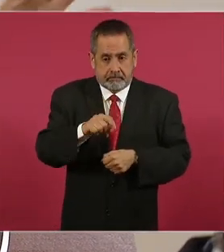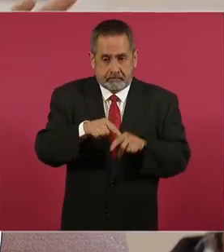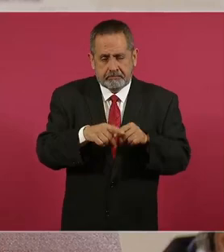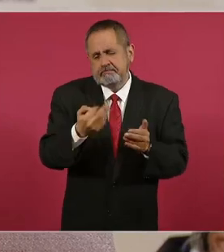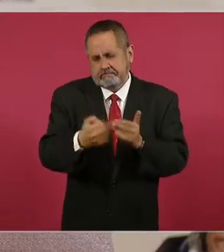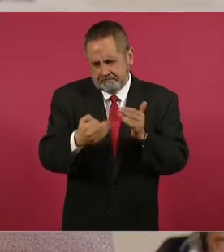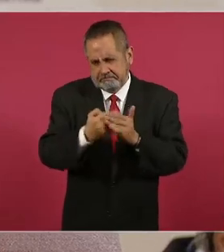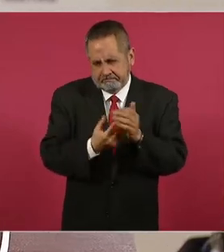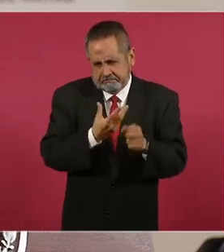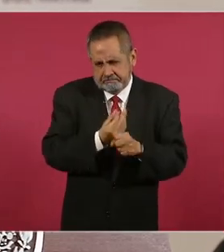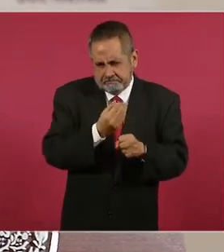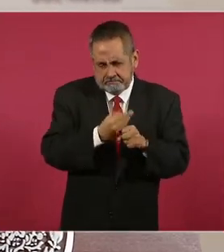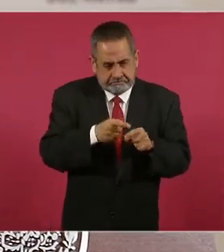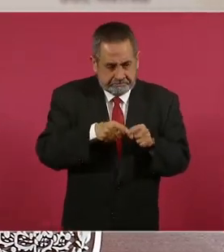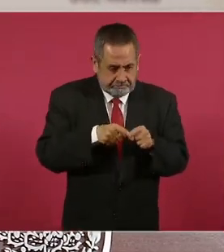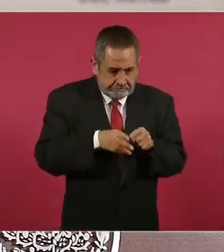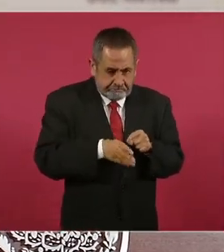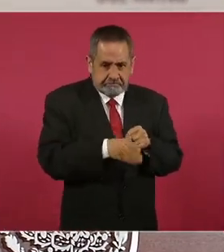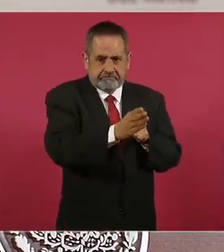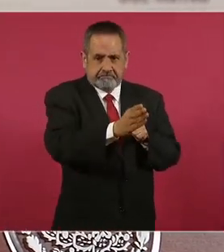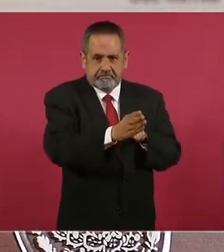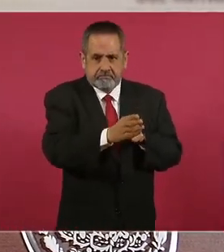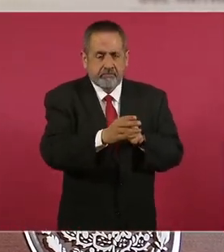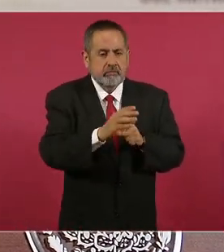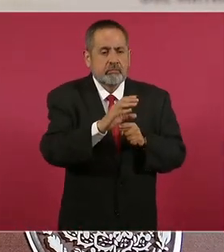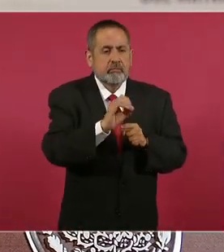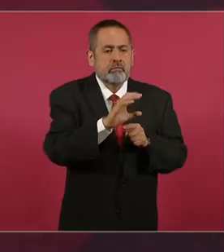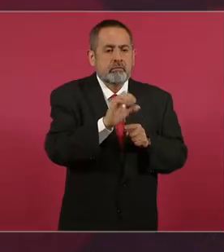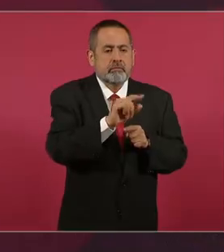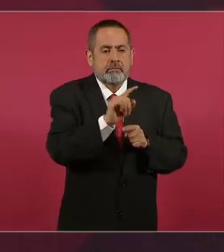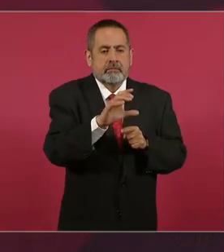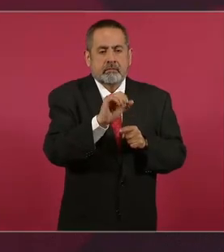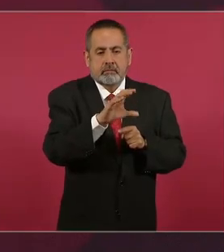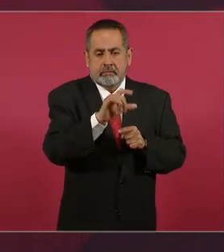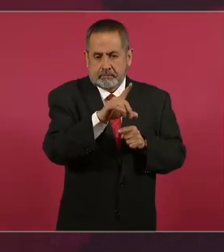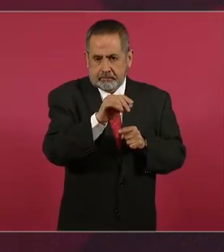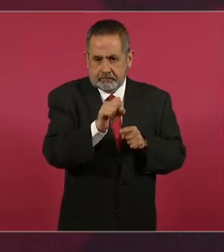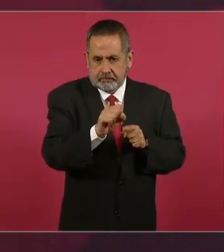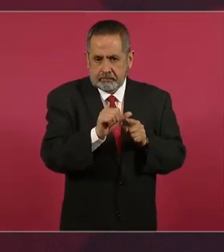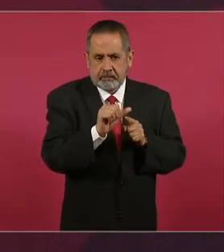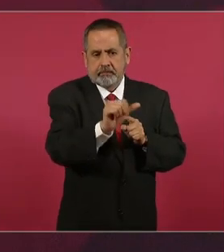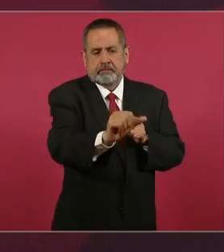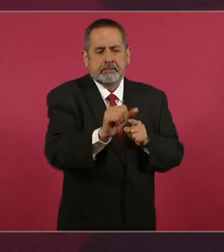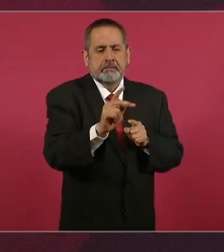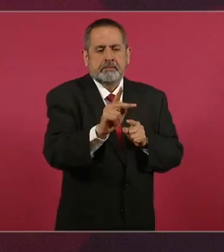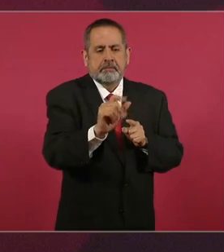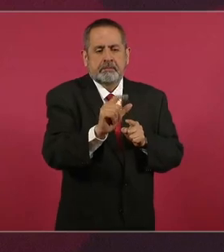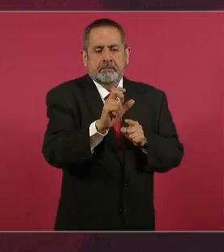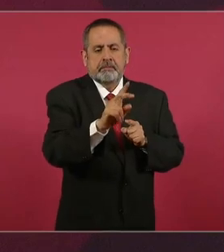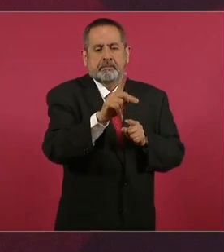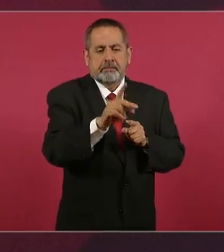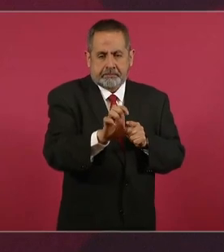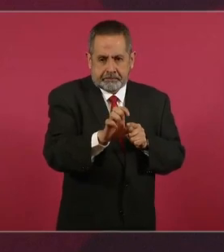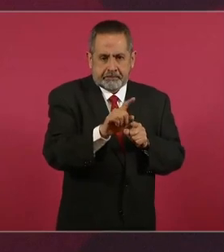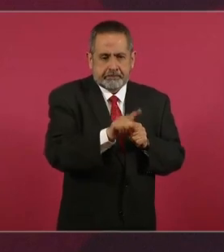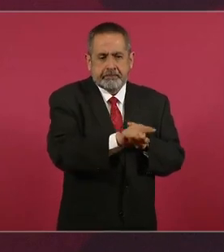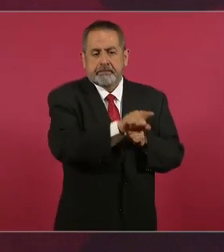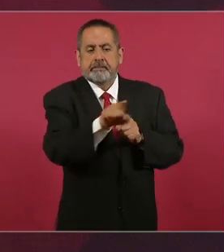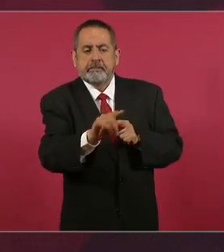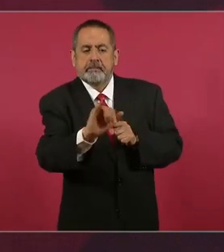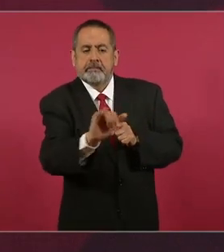falta todavía el tramo de Coatzacoalcos a Palenque y el tramo de